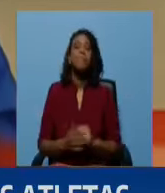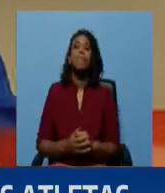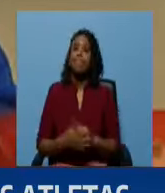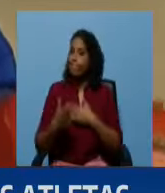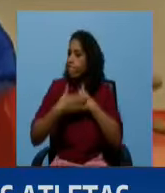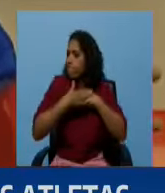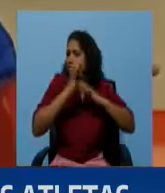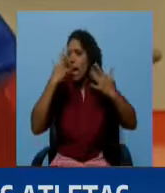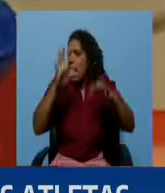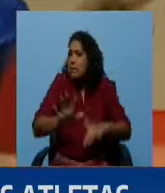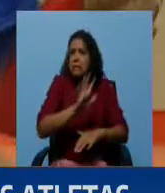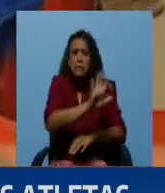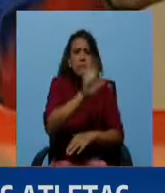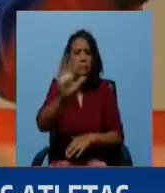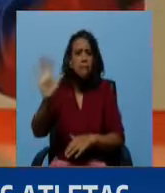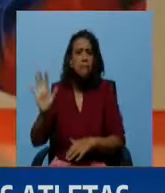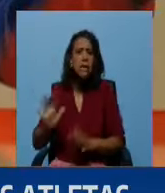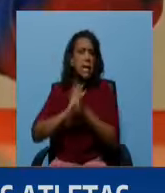el estilo.